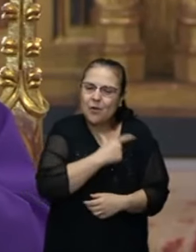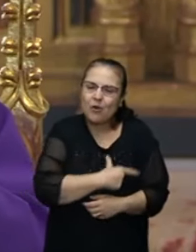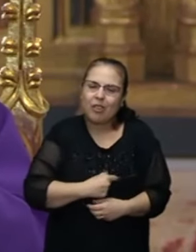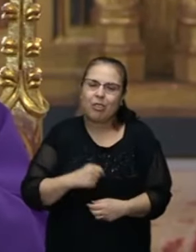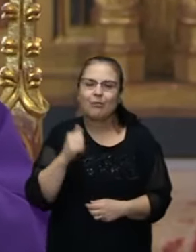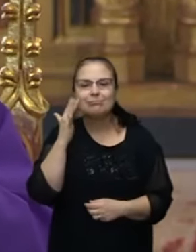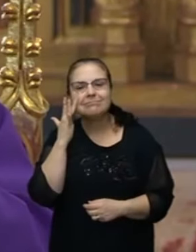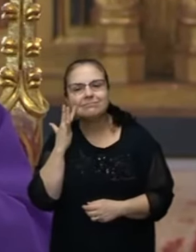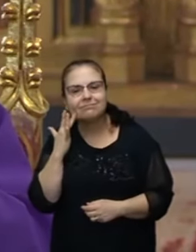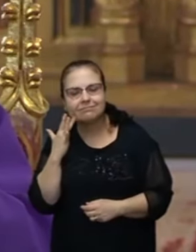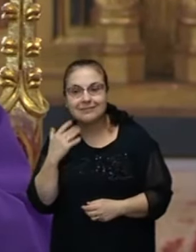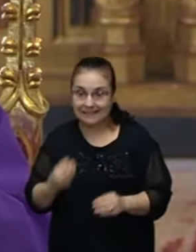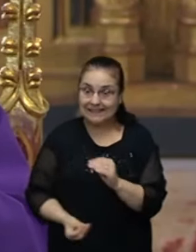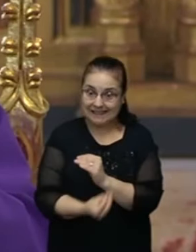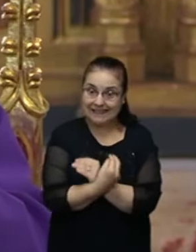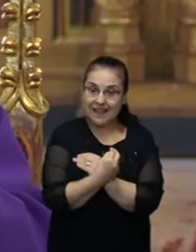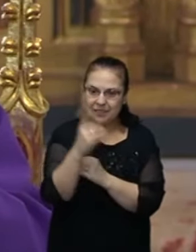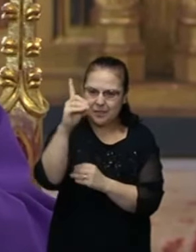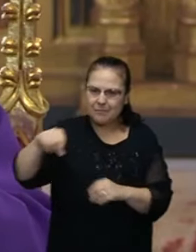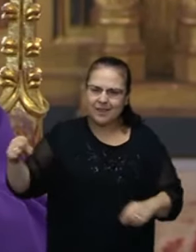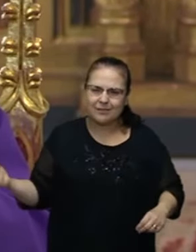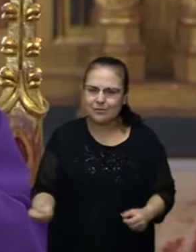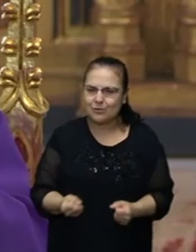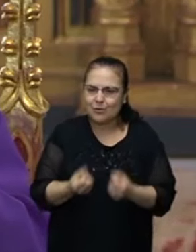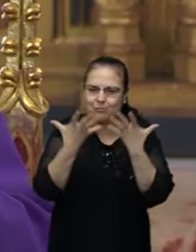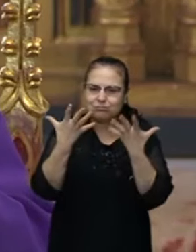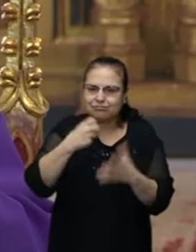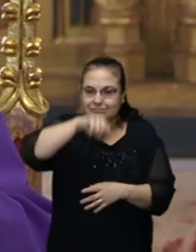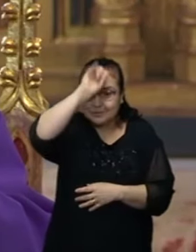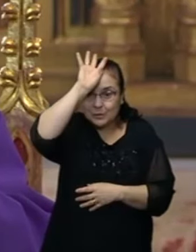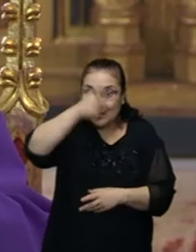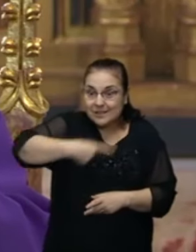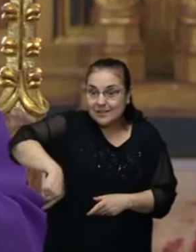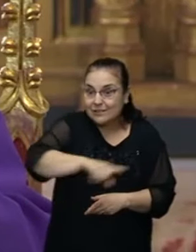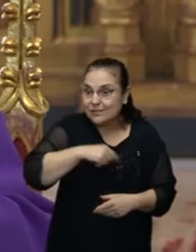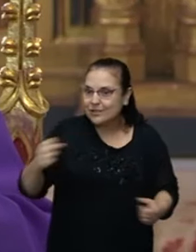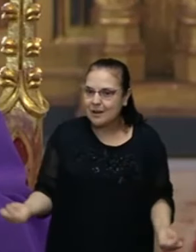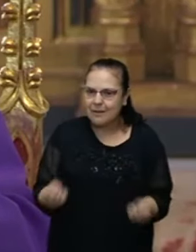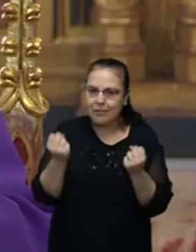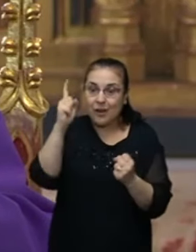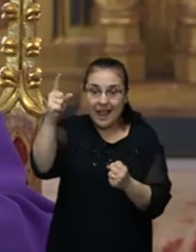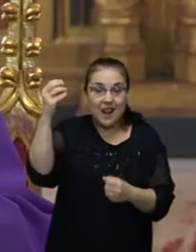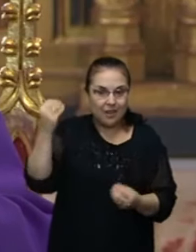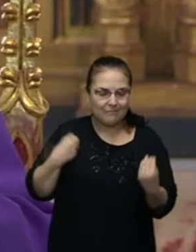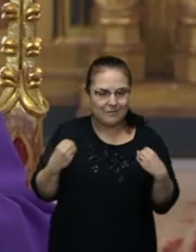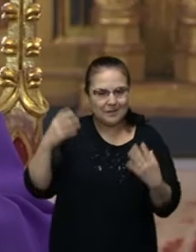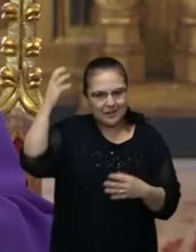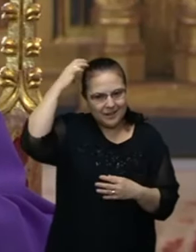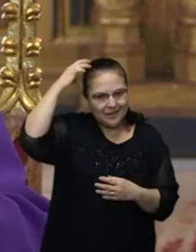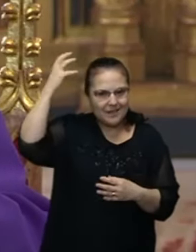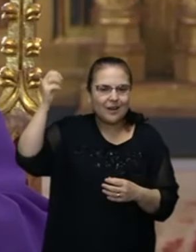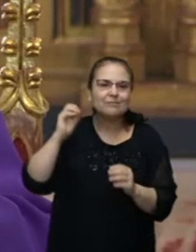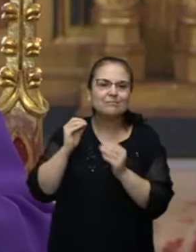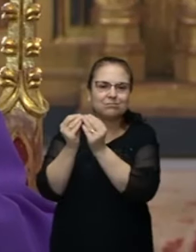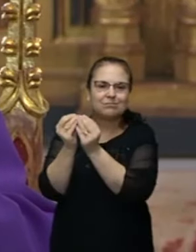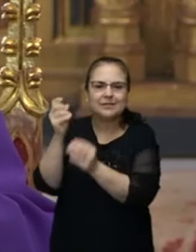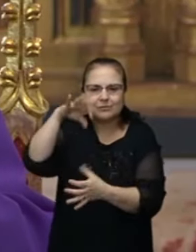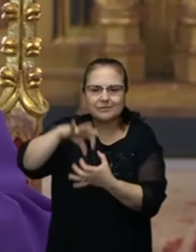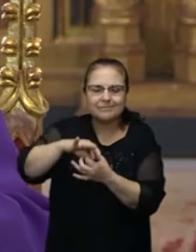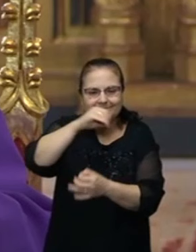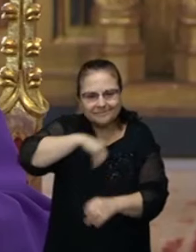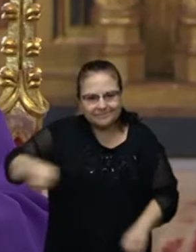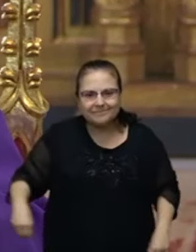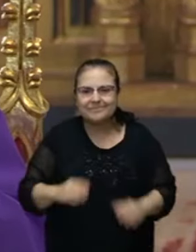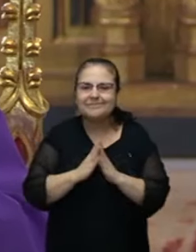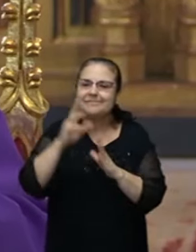purificado el nacimiento admirable de nuestro Salvador, el que vive y reina contigo en la unidad del